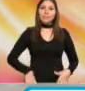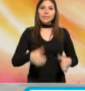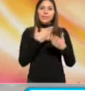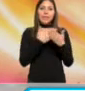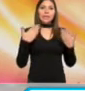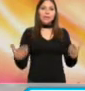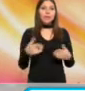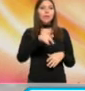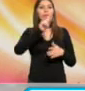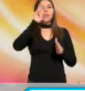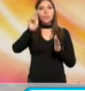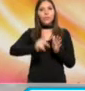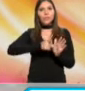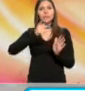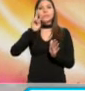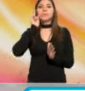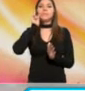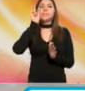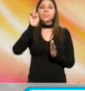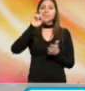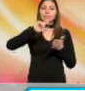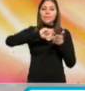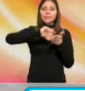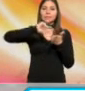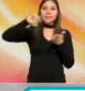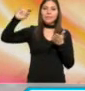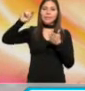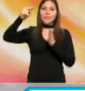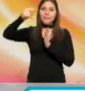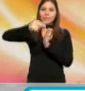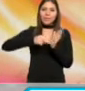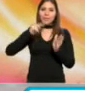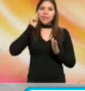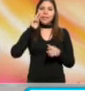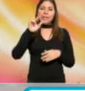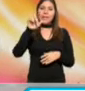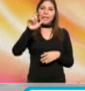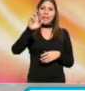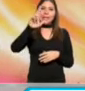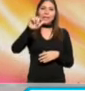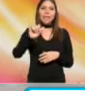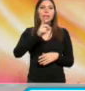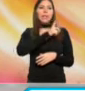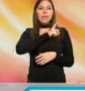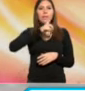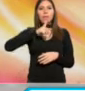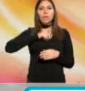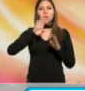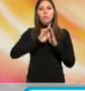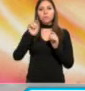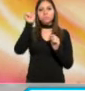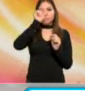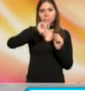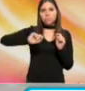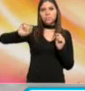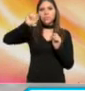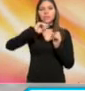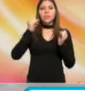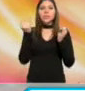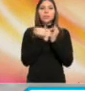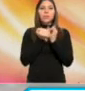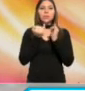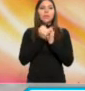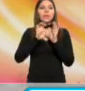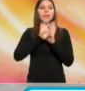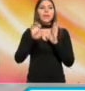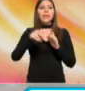pondría otra vez de cabeza. Y vamos a ver que aquí algunas letras que deberían de tener redondeces también son muy angulosas,